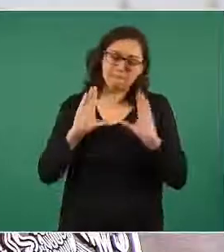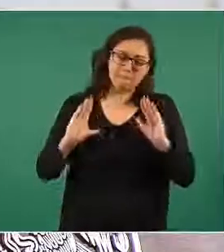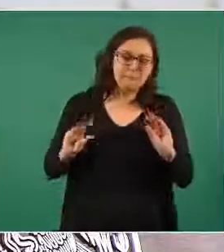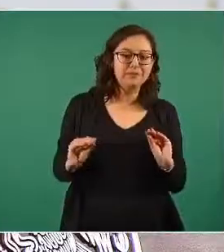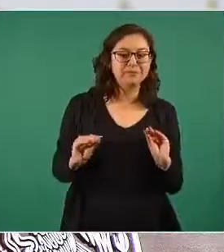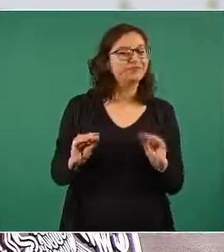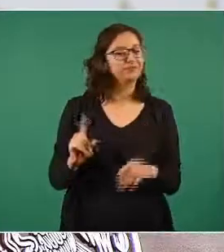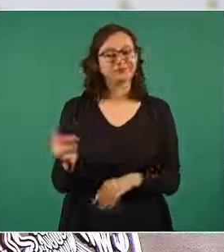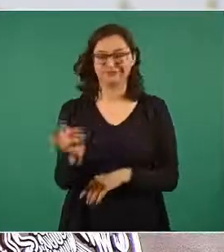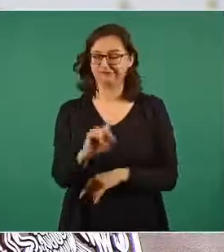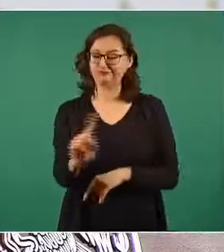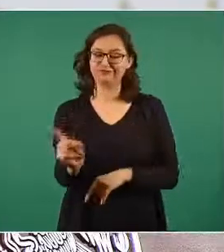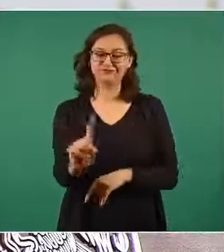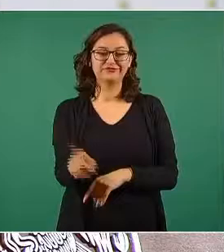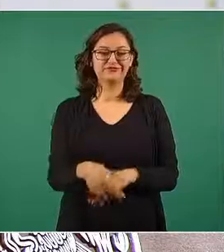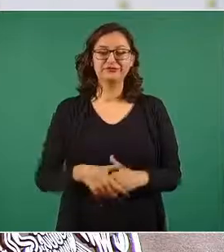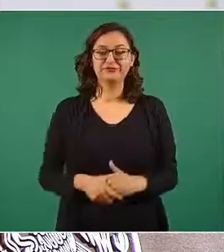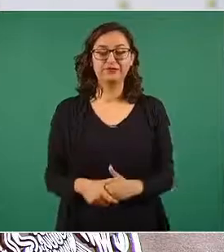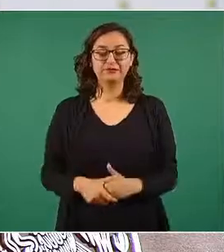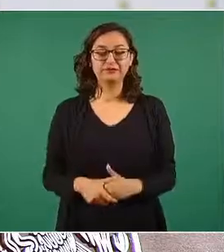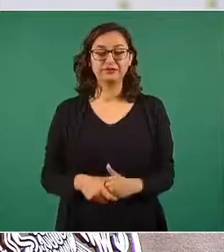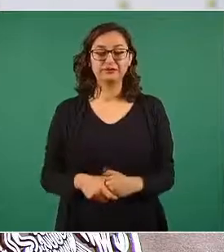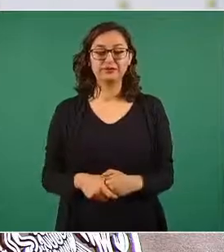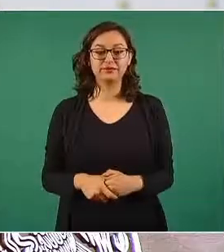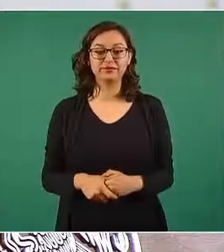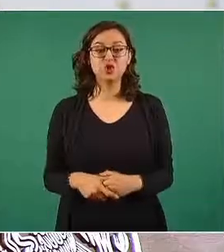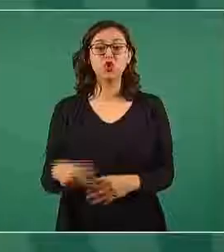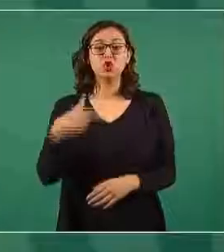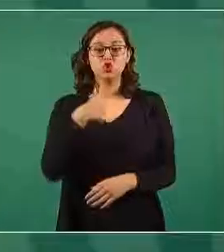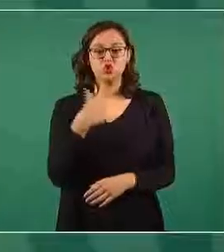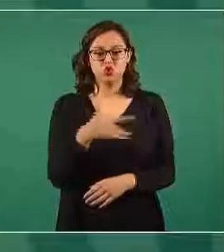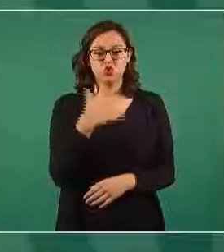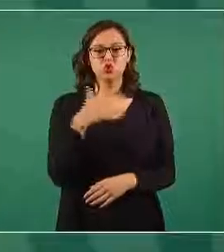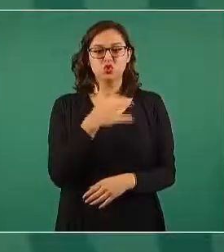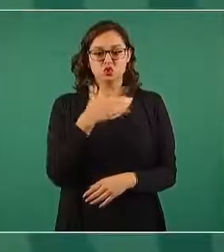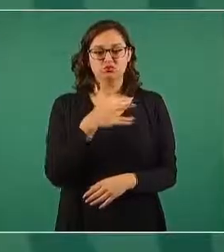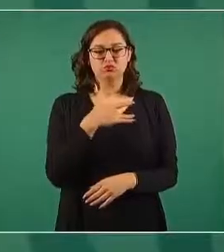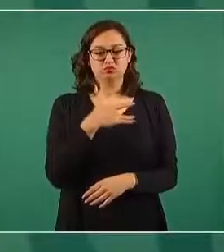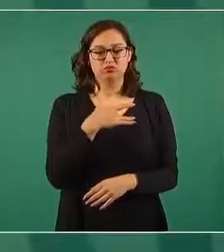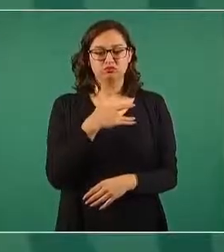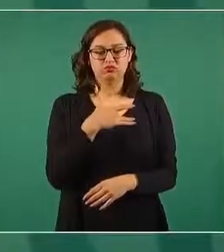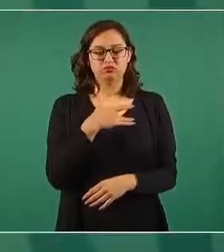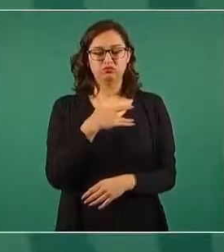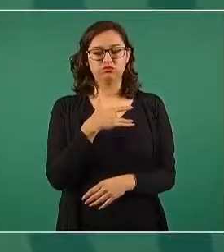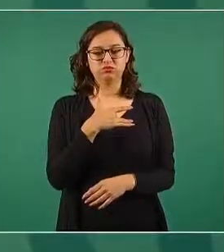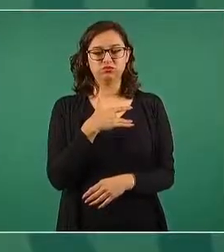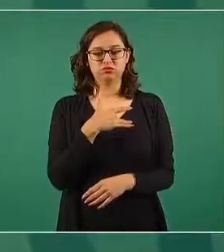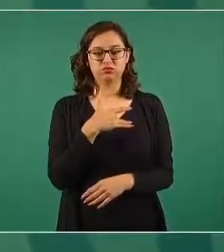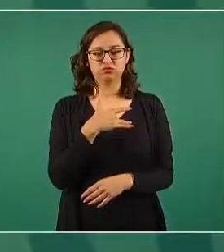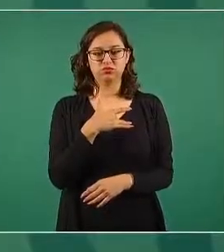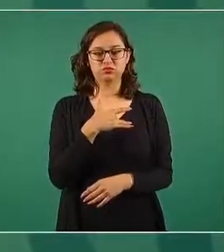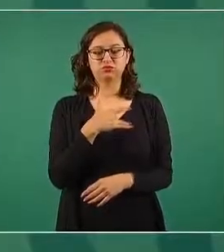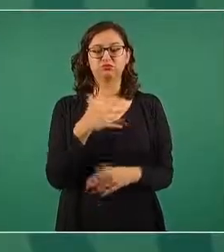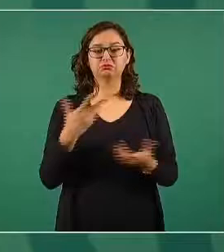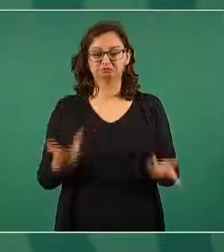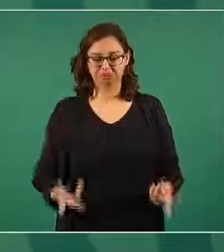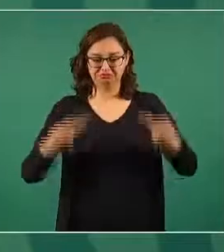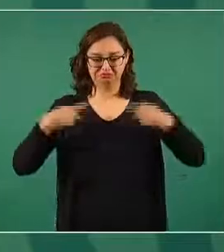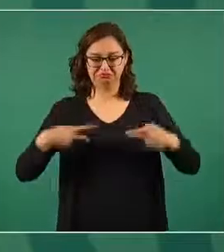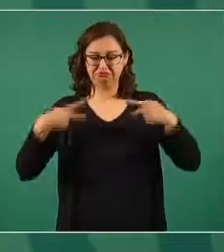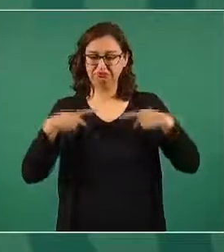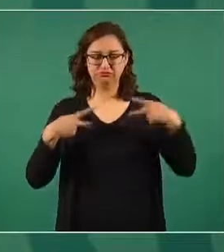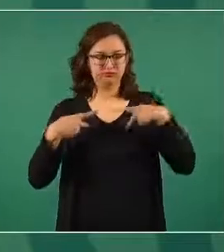Yo le tengo mucha fe a la denuncia